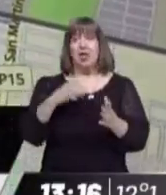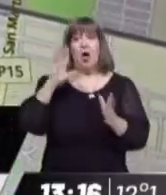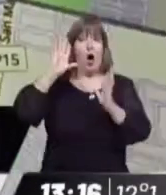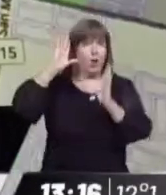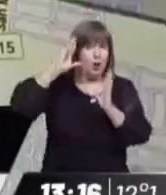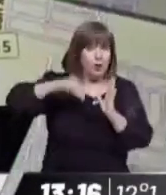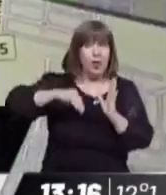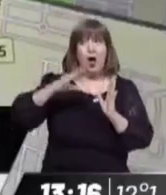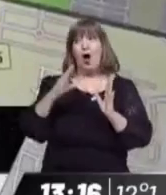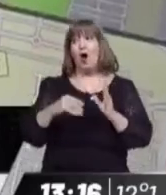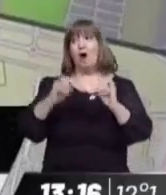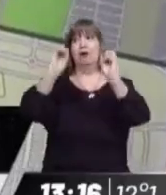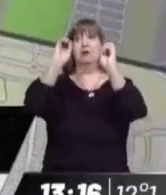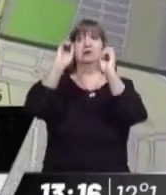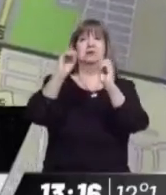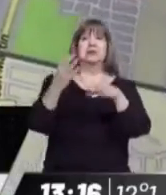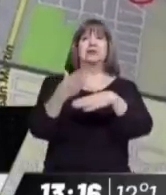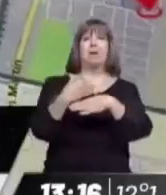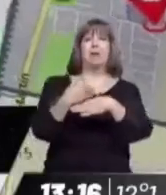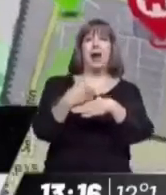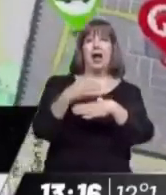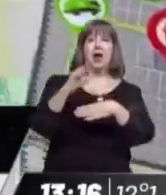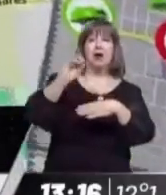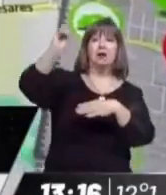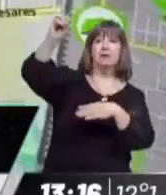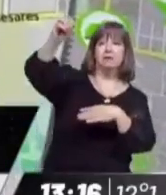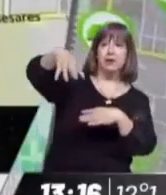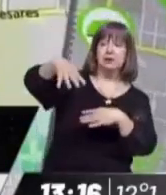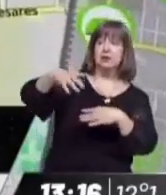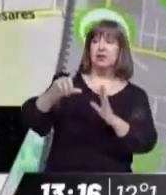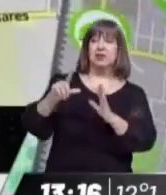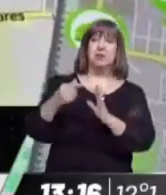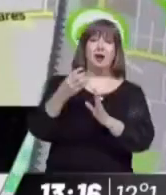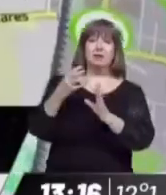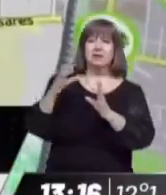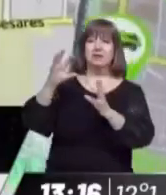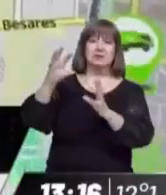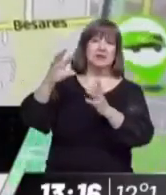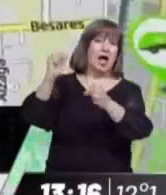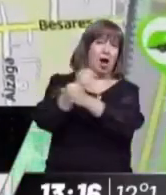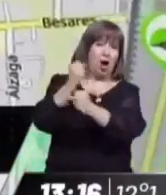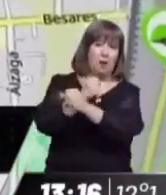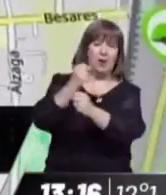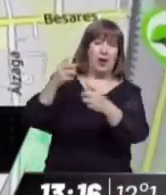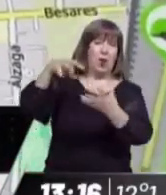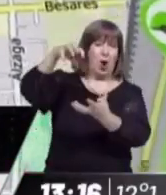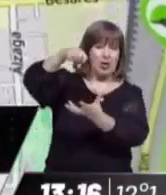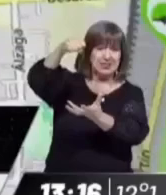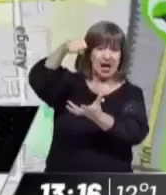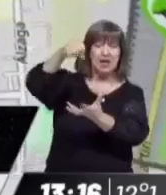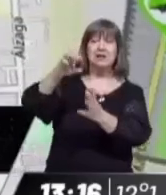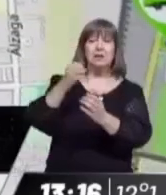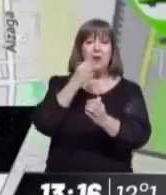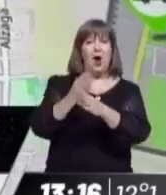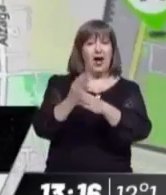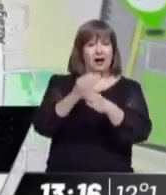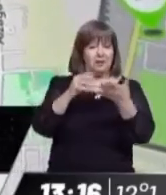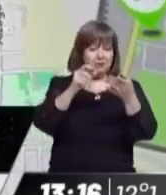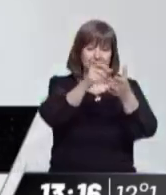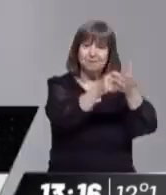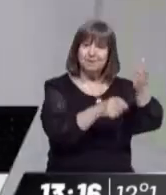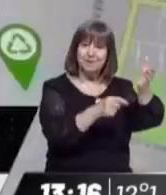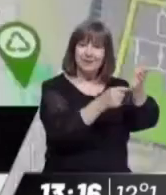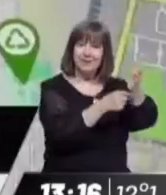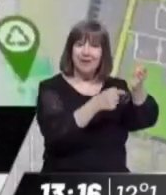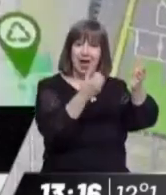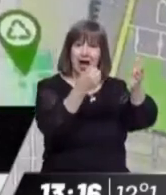no solo cuenta con esta buena herramienta de conocimiento de tiempo real sino que nos permite en la política de reciclaje conocer